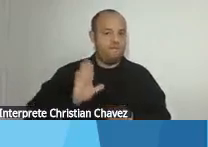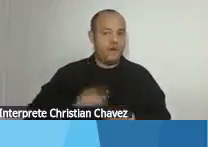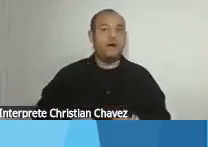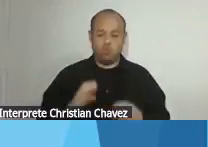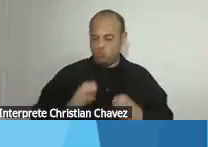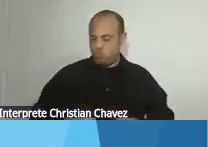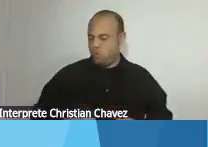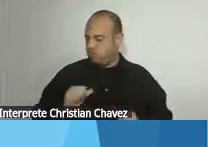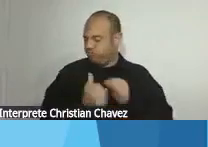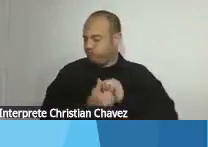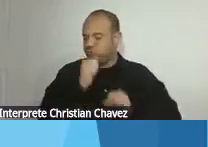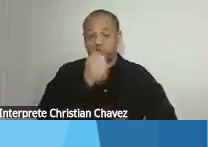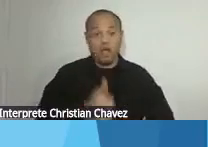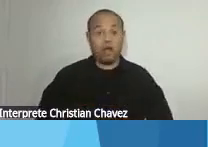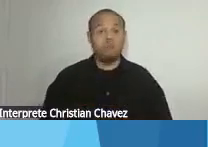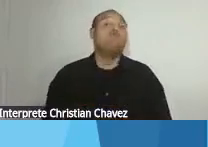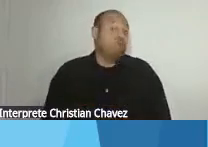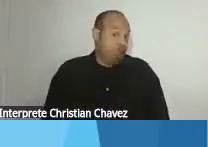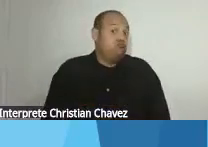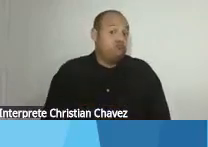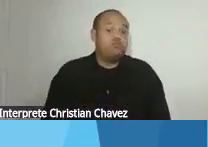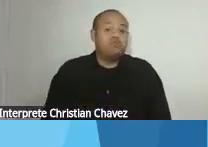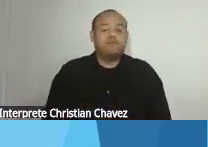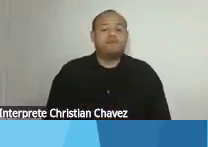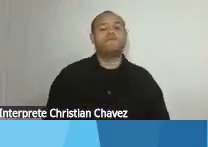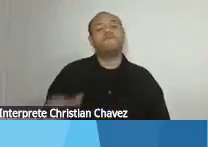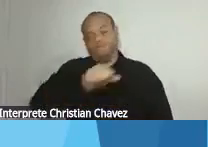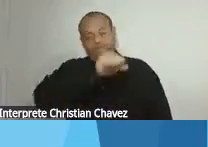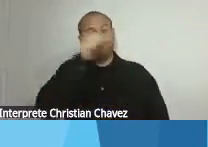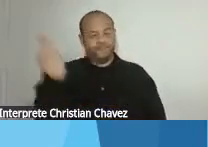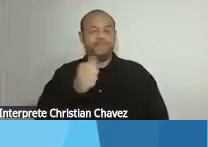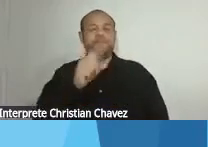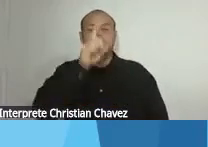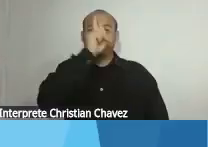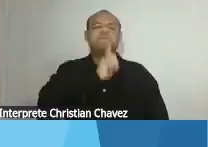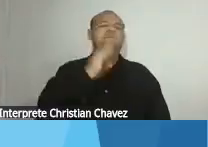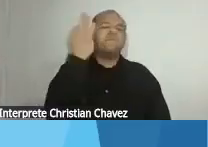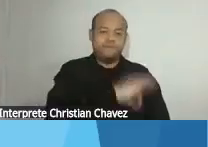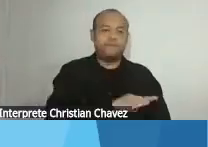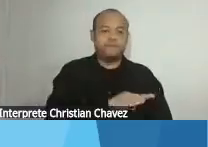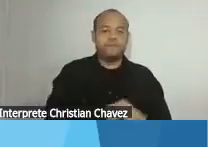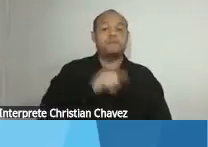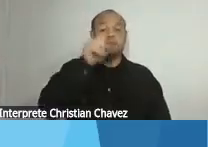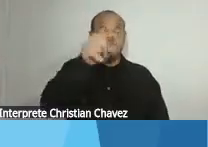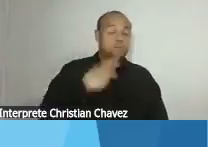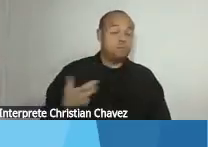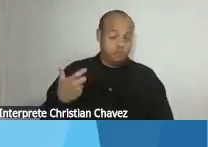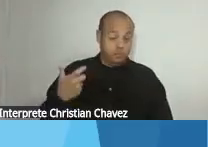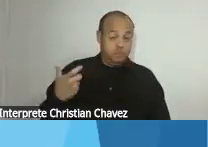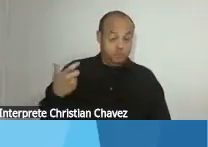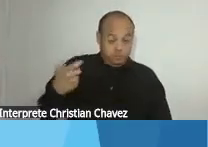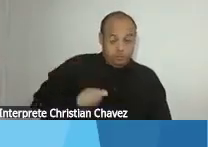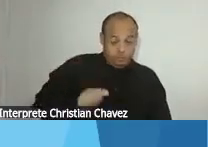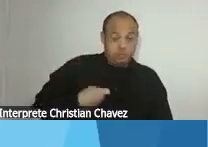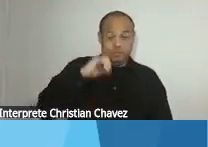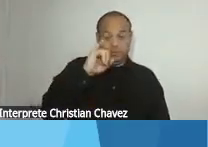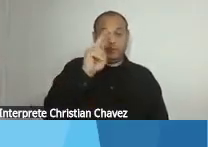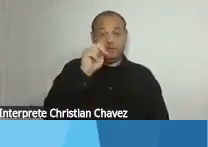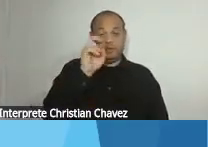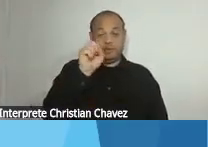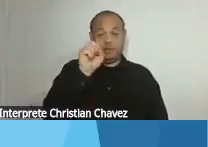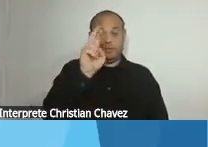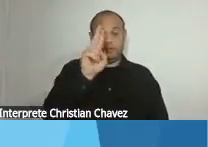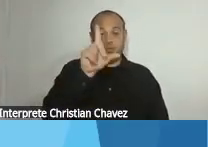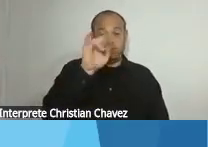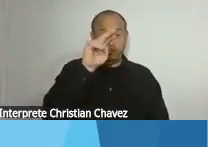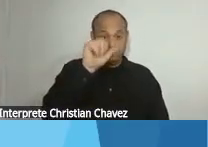Acá está otro mito. Empezar a usar insulina te puede dejar ciego o empeorar la vista. Pues